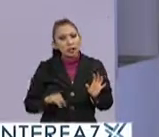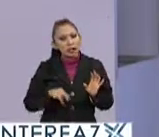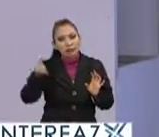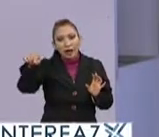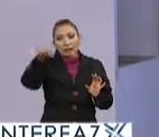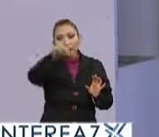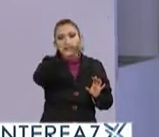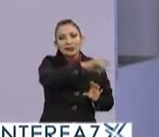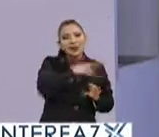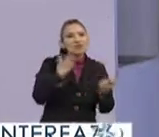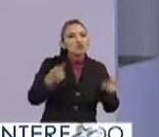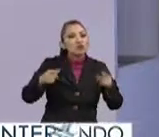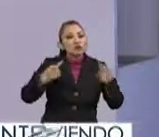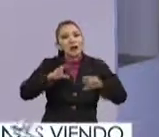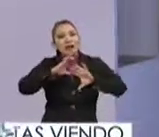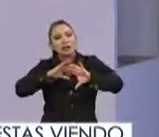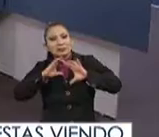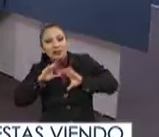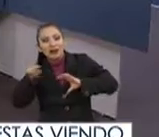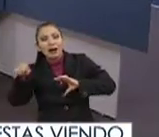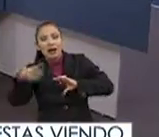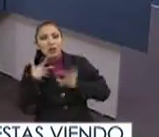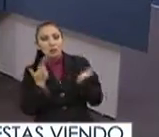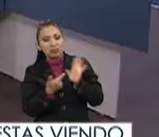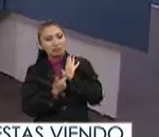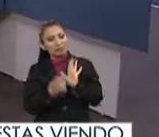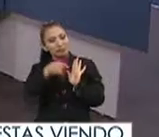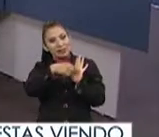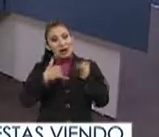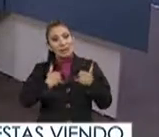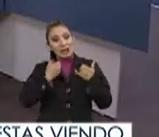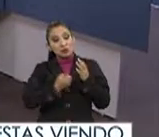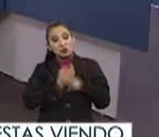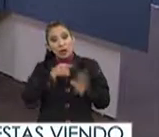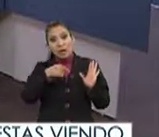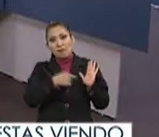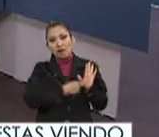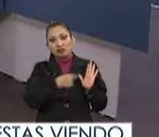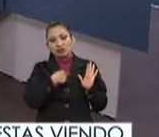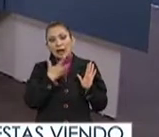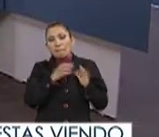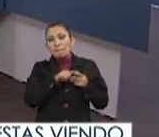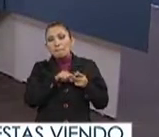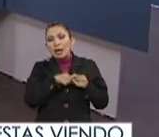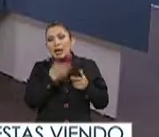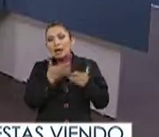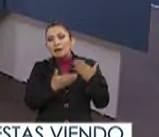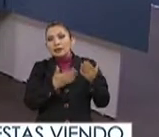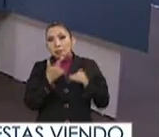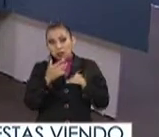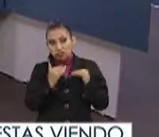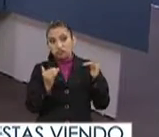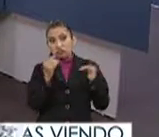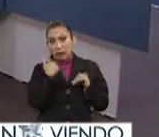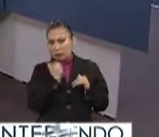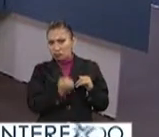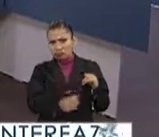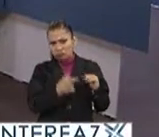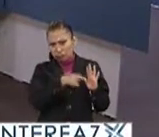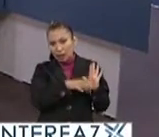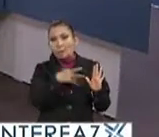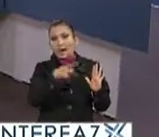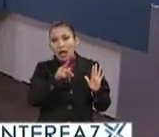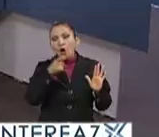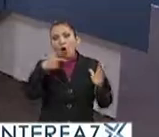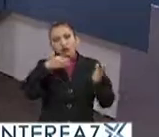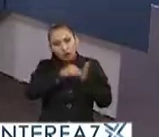estos conciertos también sirven pues de aparador para estos jóvenes que están en formación todavía, Claro. pero ya son de alto nivel,